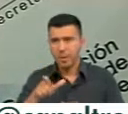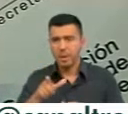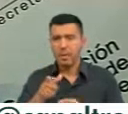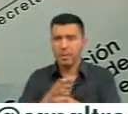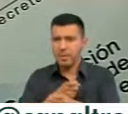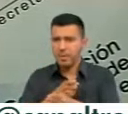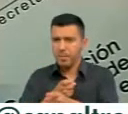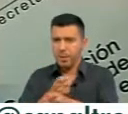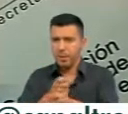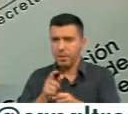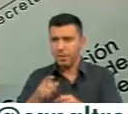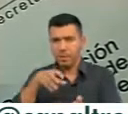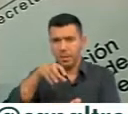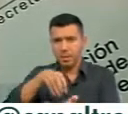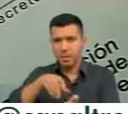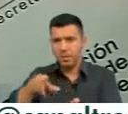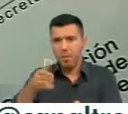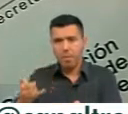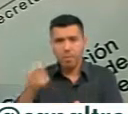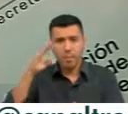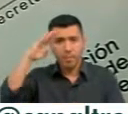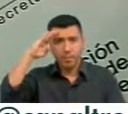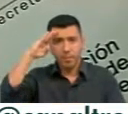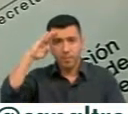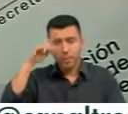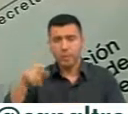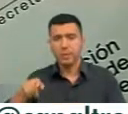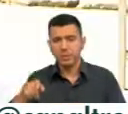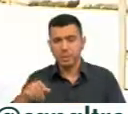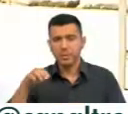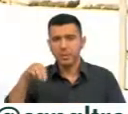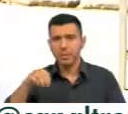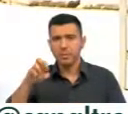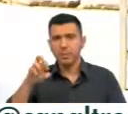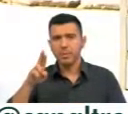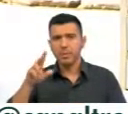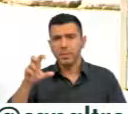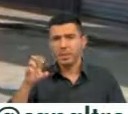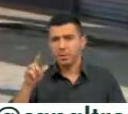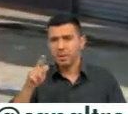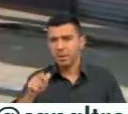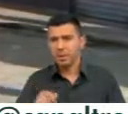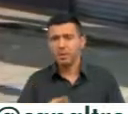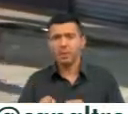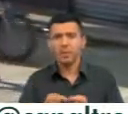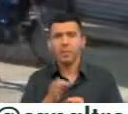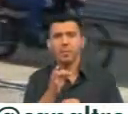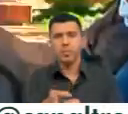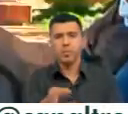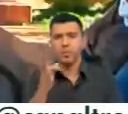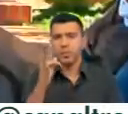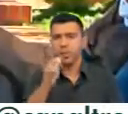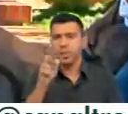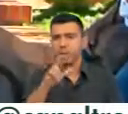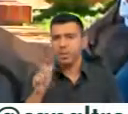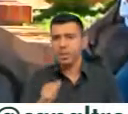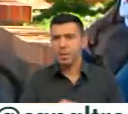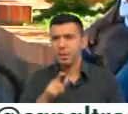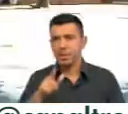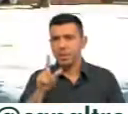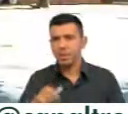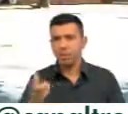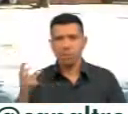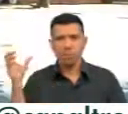la estación de policía en las mercedes nosotros lamentamos este hecho y en el municipio de el tarra fue atacada la estación de policía con balones